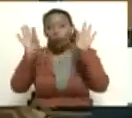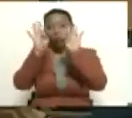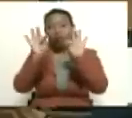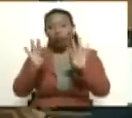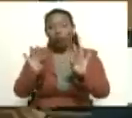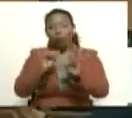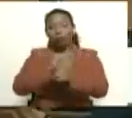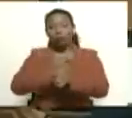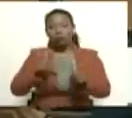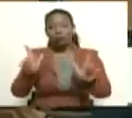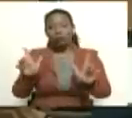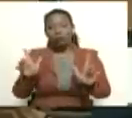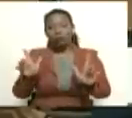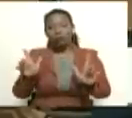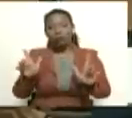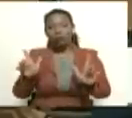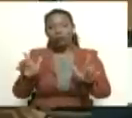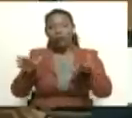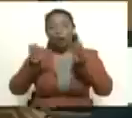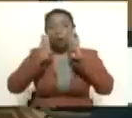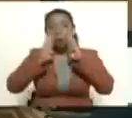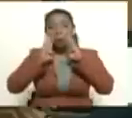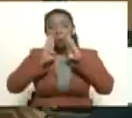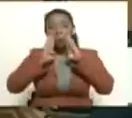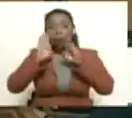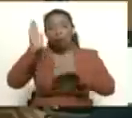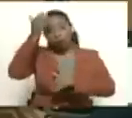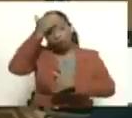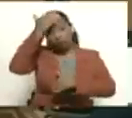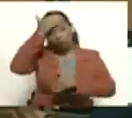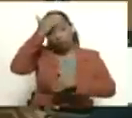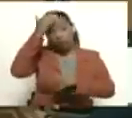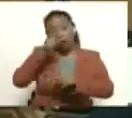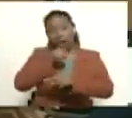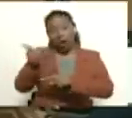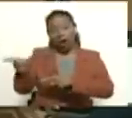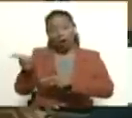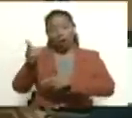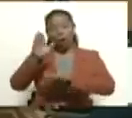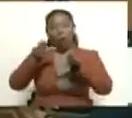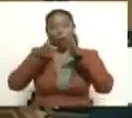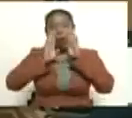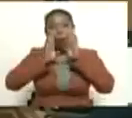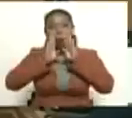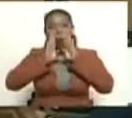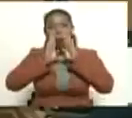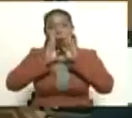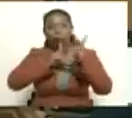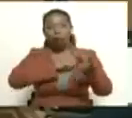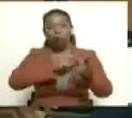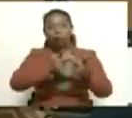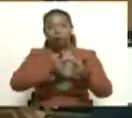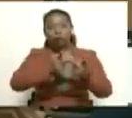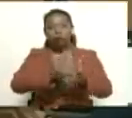voluntaria. Y la confesión de Donald Trump fue una confesión